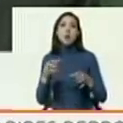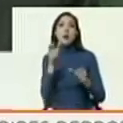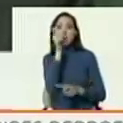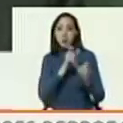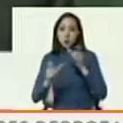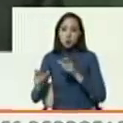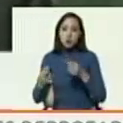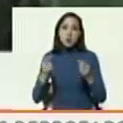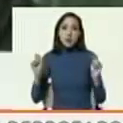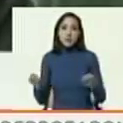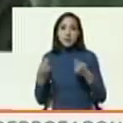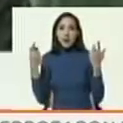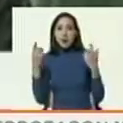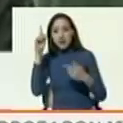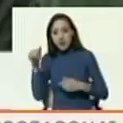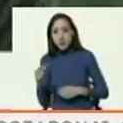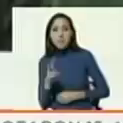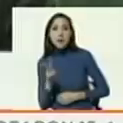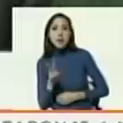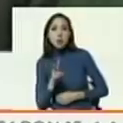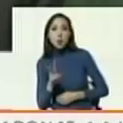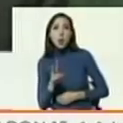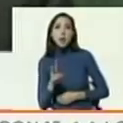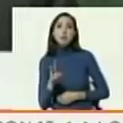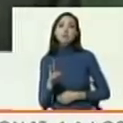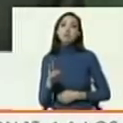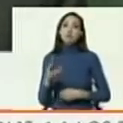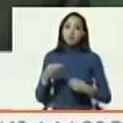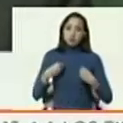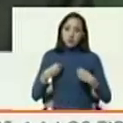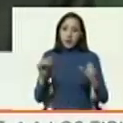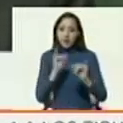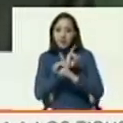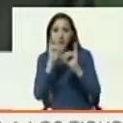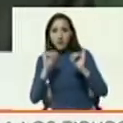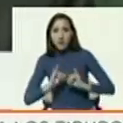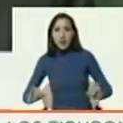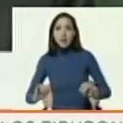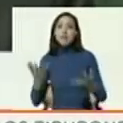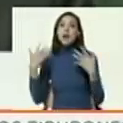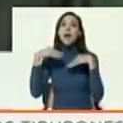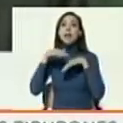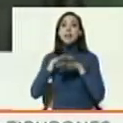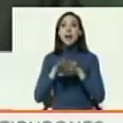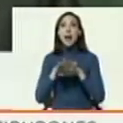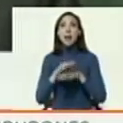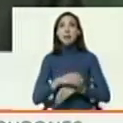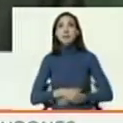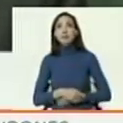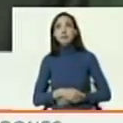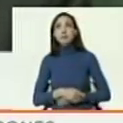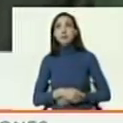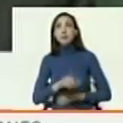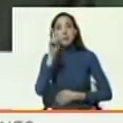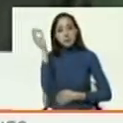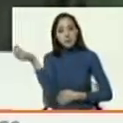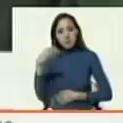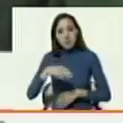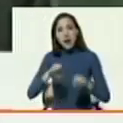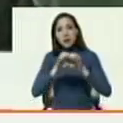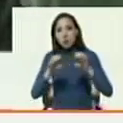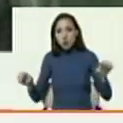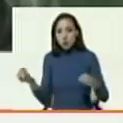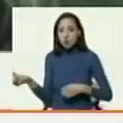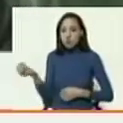y millones las familias venezolanas con vidas más felices e integrales, con más educación, con más